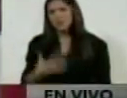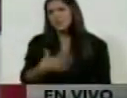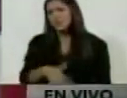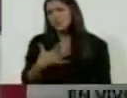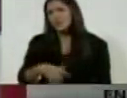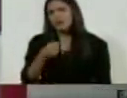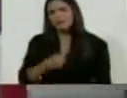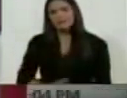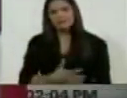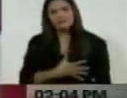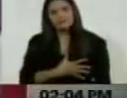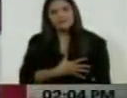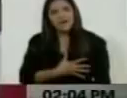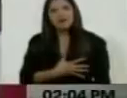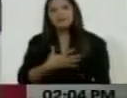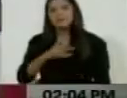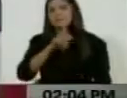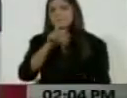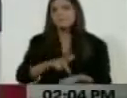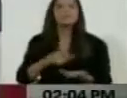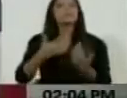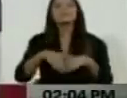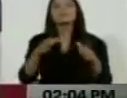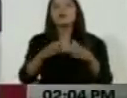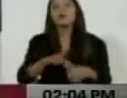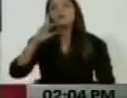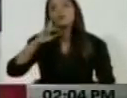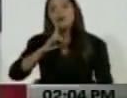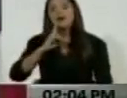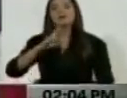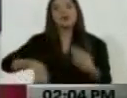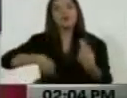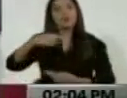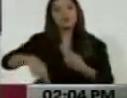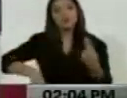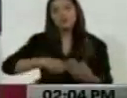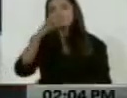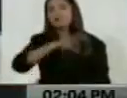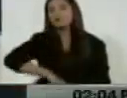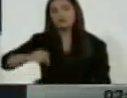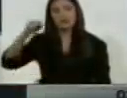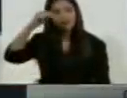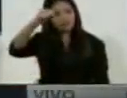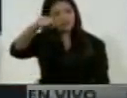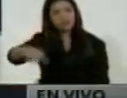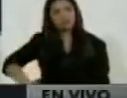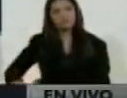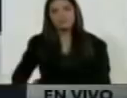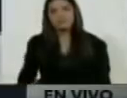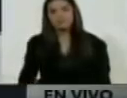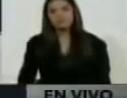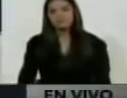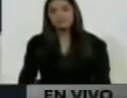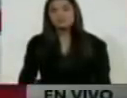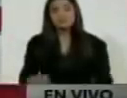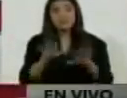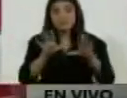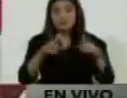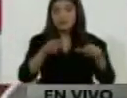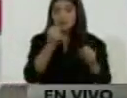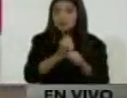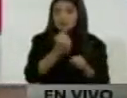fervientes y apasionados militantes de la causa bolivariana, de la revolución, del socialismo. En sus puestos de trabajo,